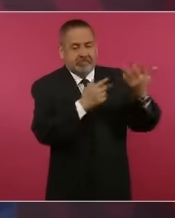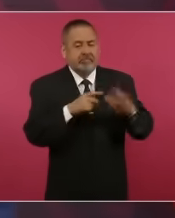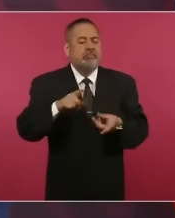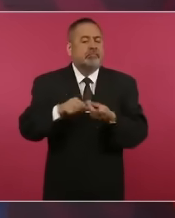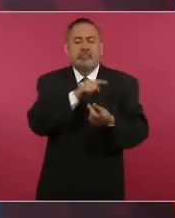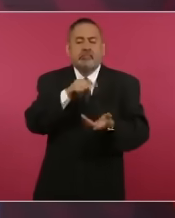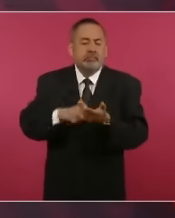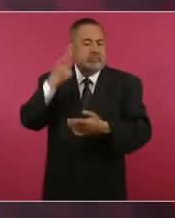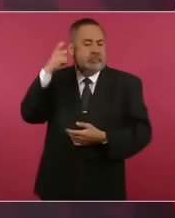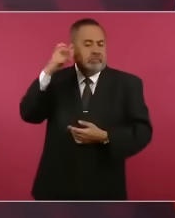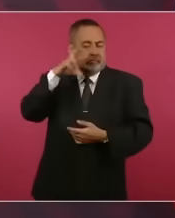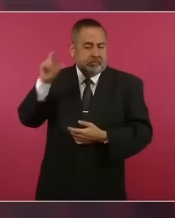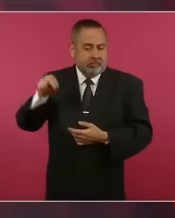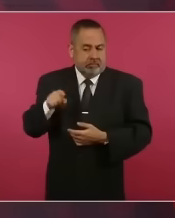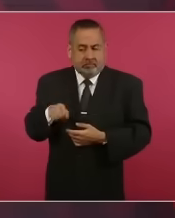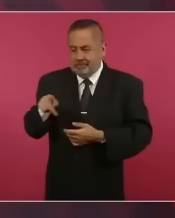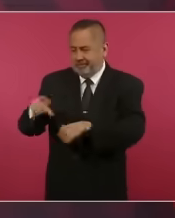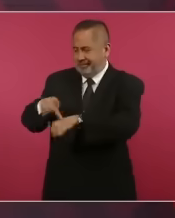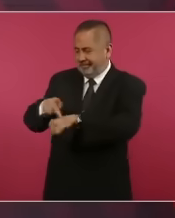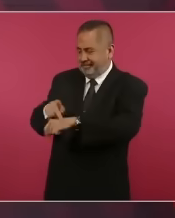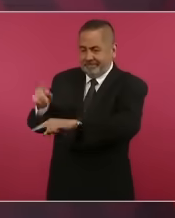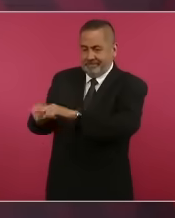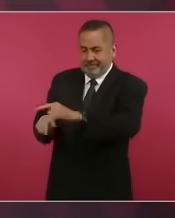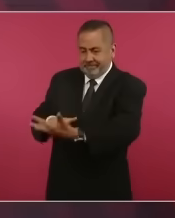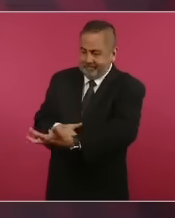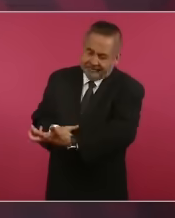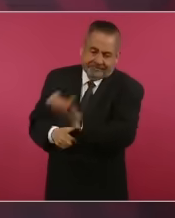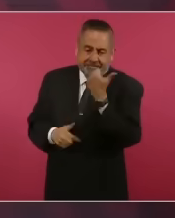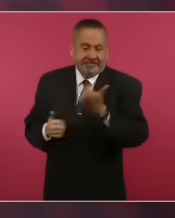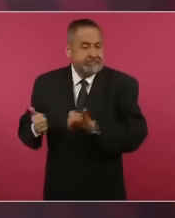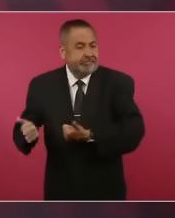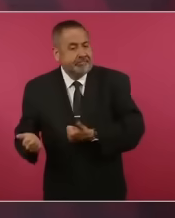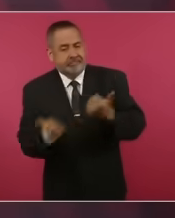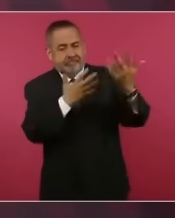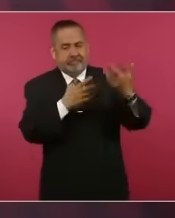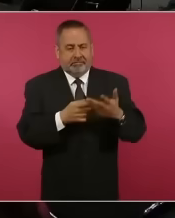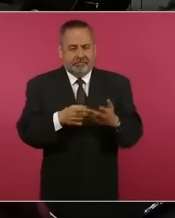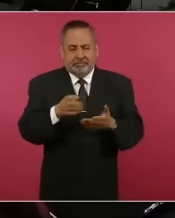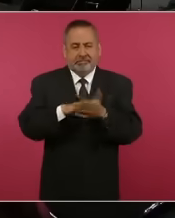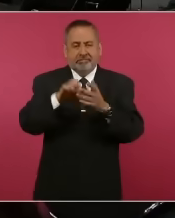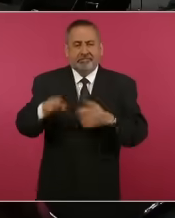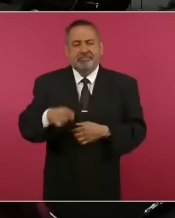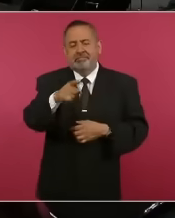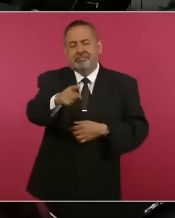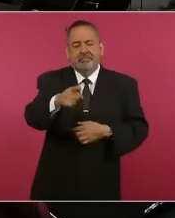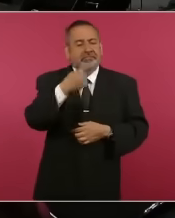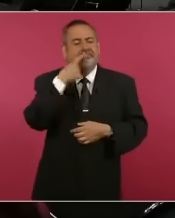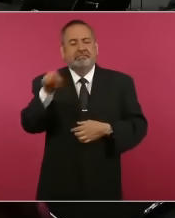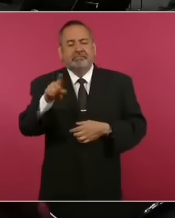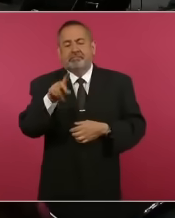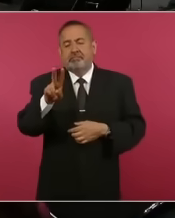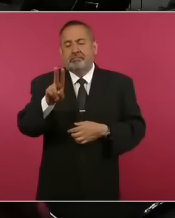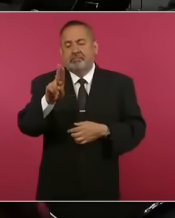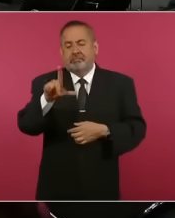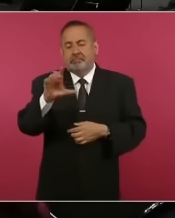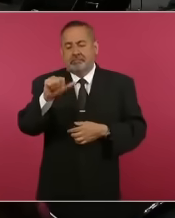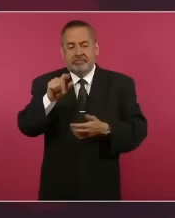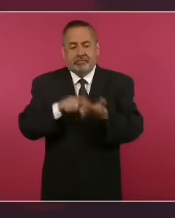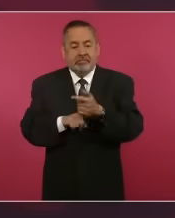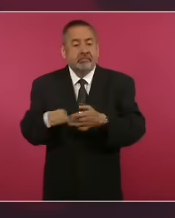Toda esta denuncia que tenemos con Vulcan, que se llevaban la